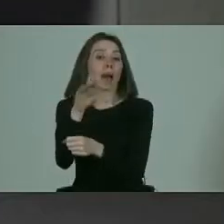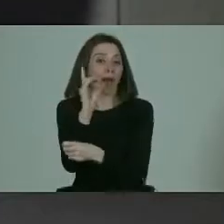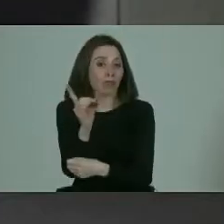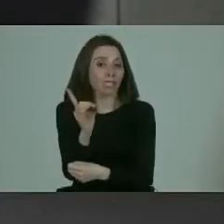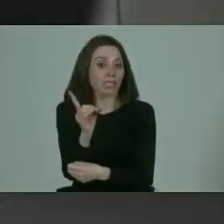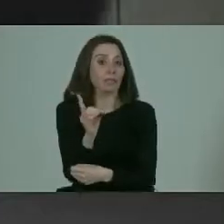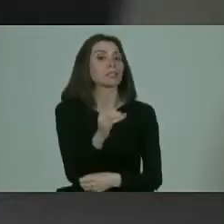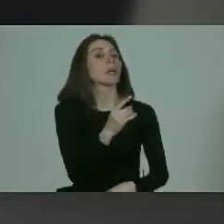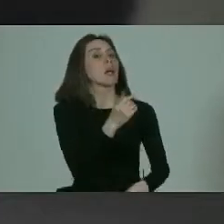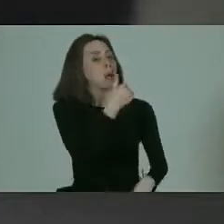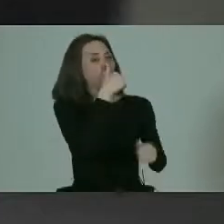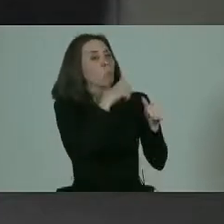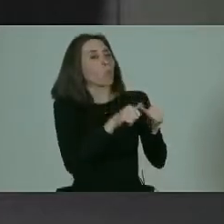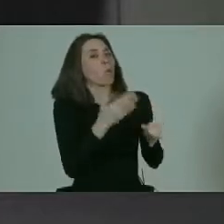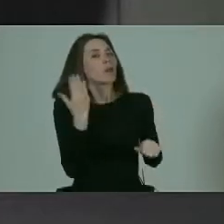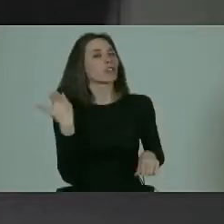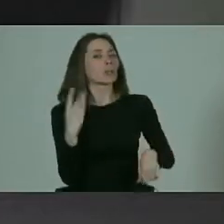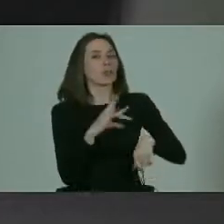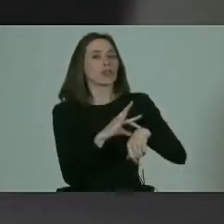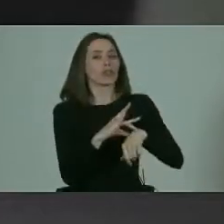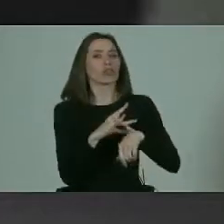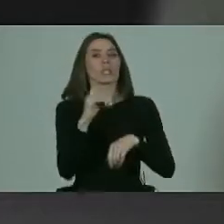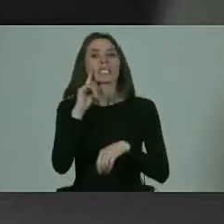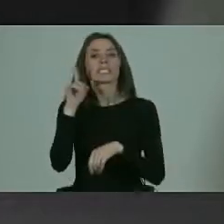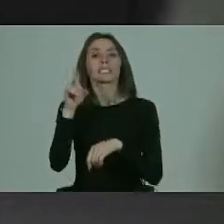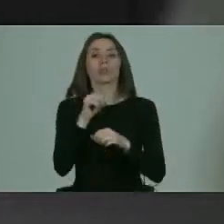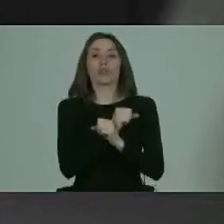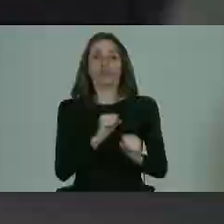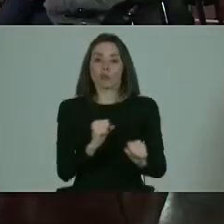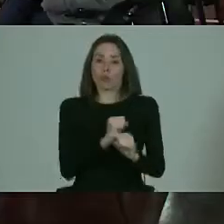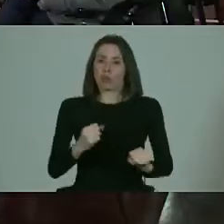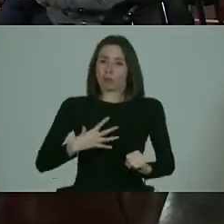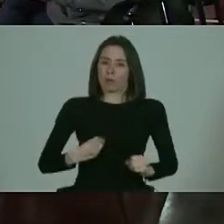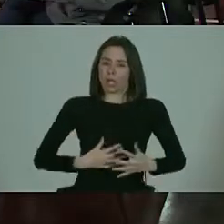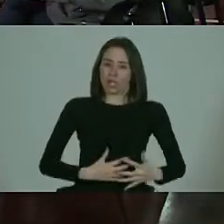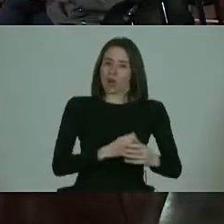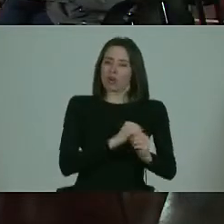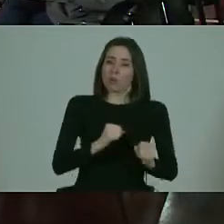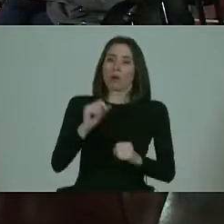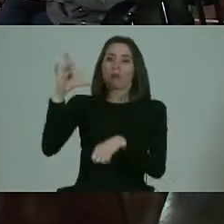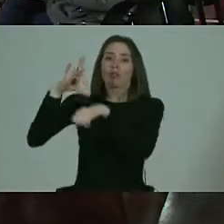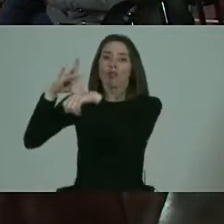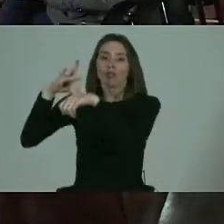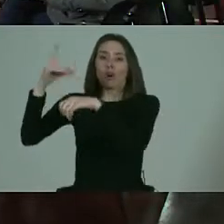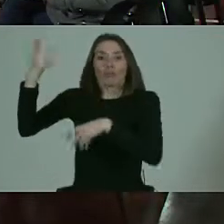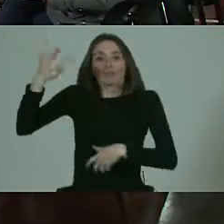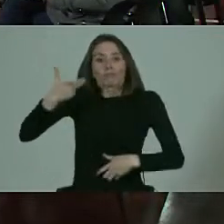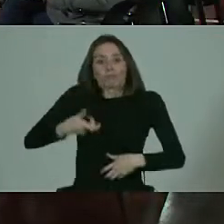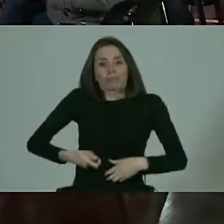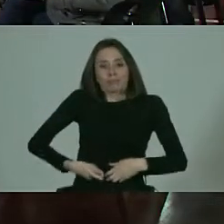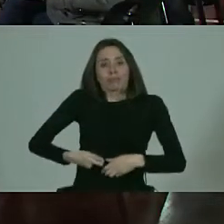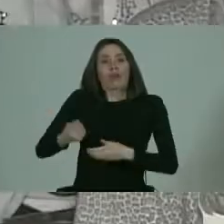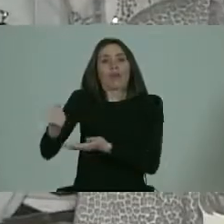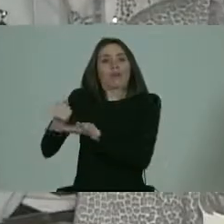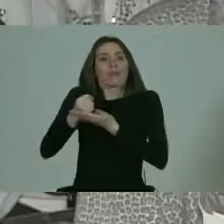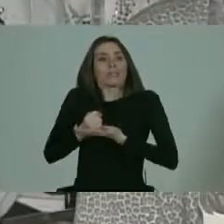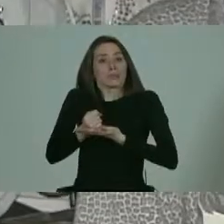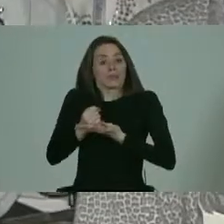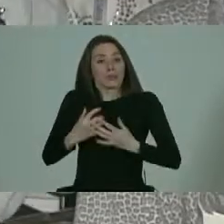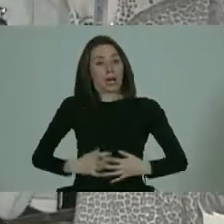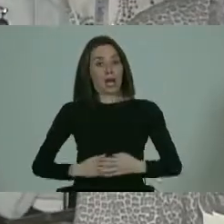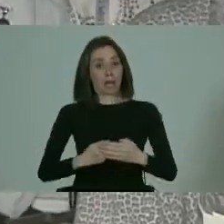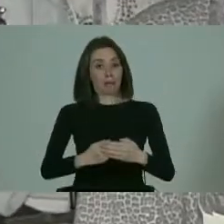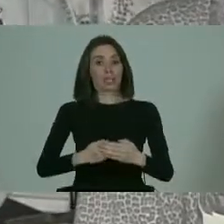hace cuánto tiempo toque que existe la reproducción asistida la primera el primer nacimiento fue afín